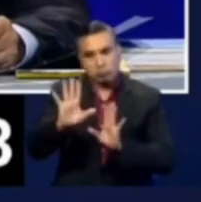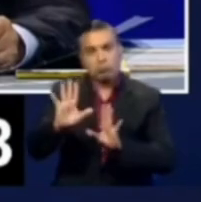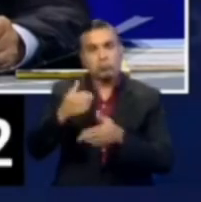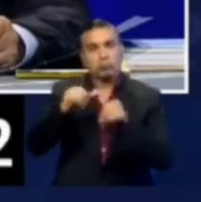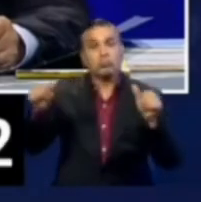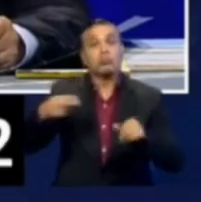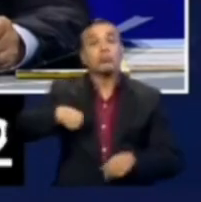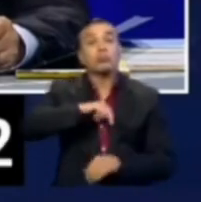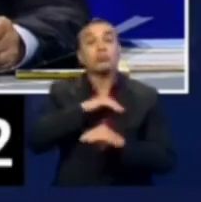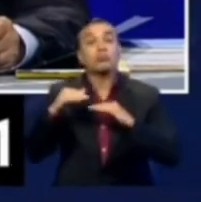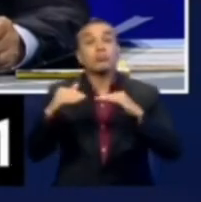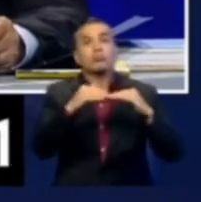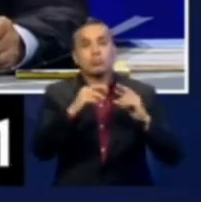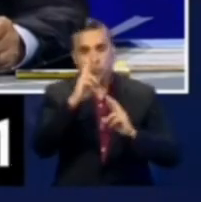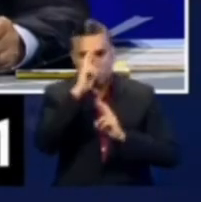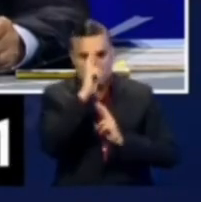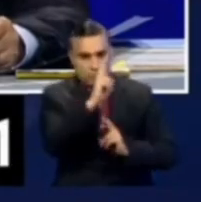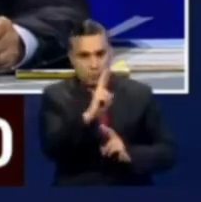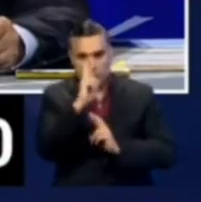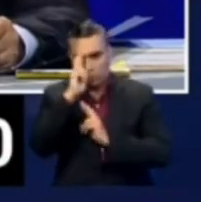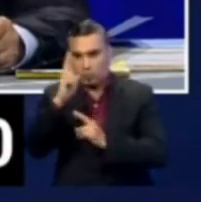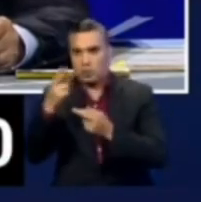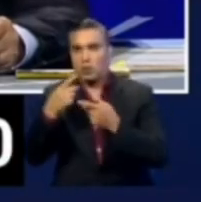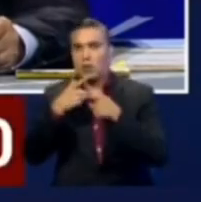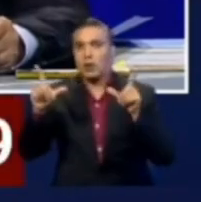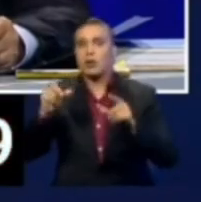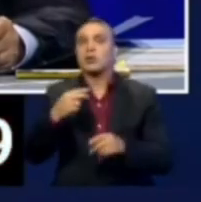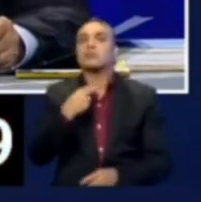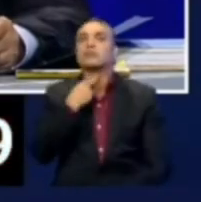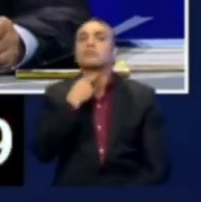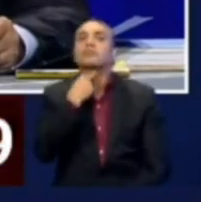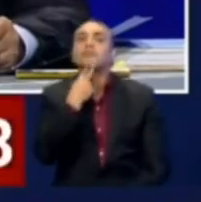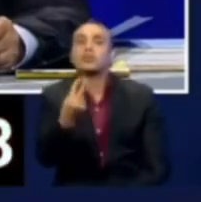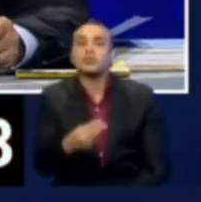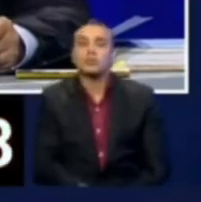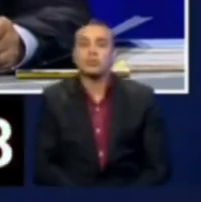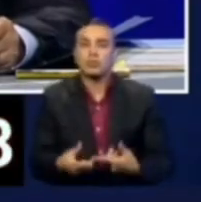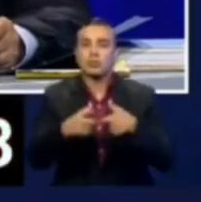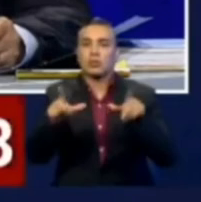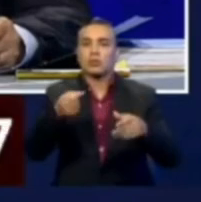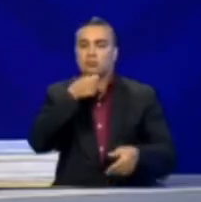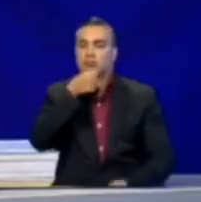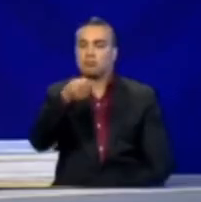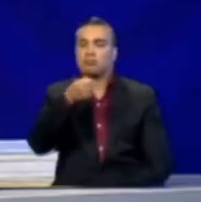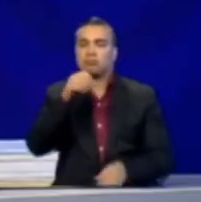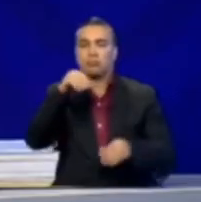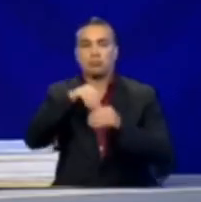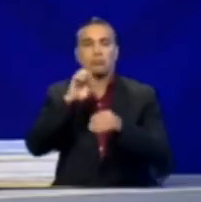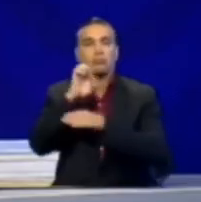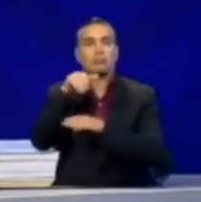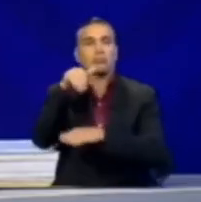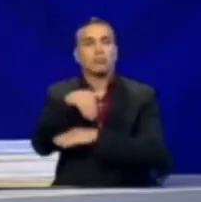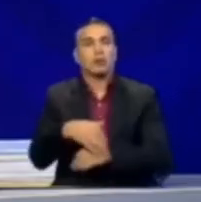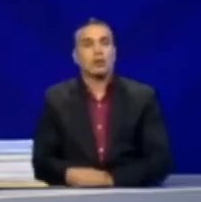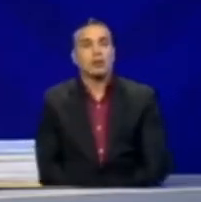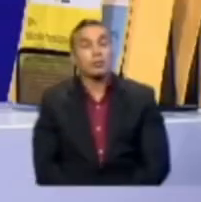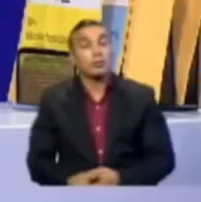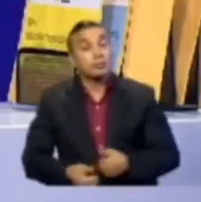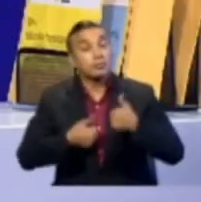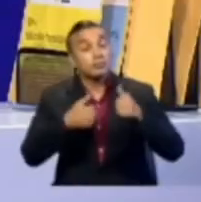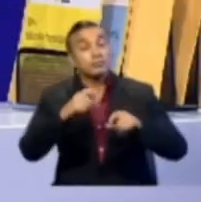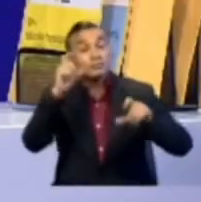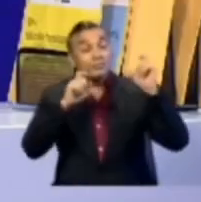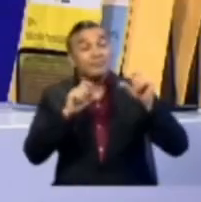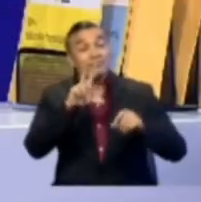unos demócratas que respetaremos la libertad de expresión y la libertad de prensa en el Ecuador. Candidato Arauz,